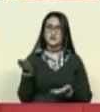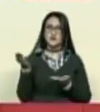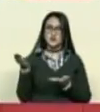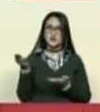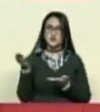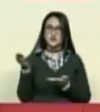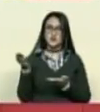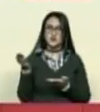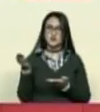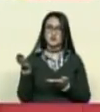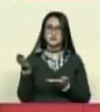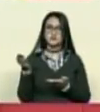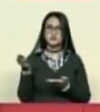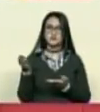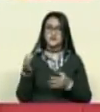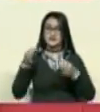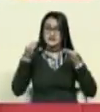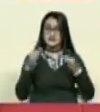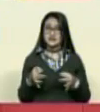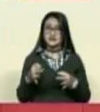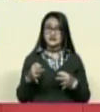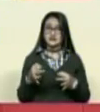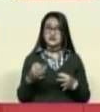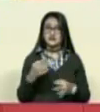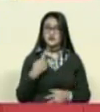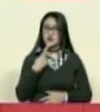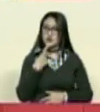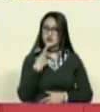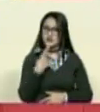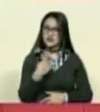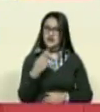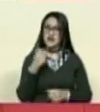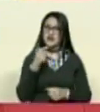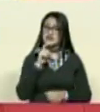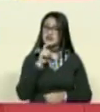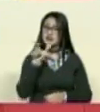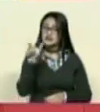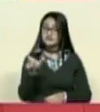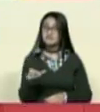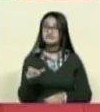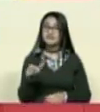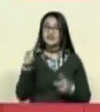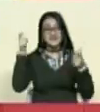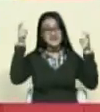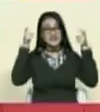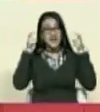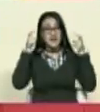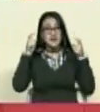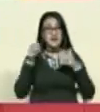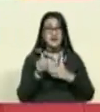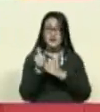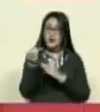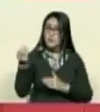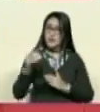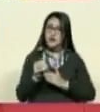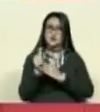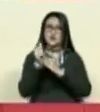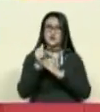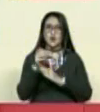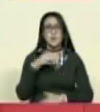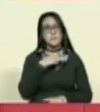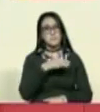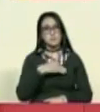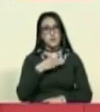lo reafirmaría nuestro comandante Chávez. Liderazgo y más liderazgo. Liderazgo moral.